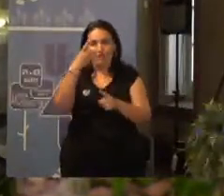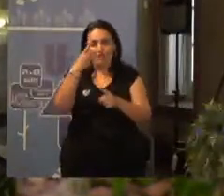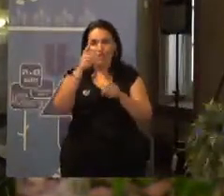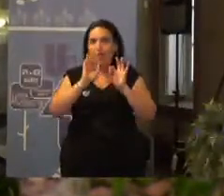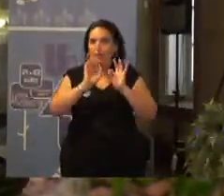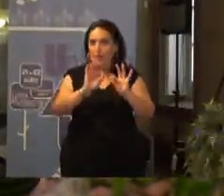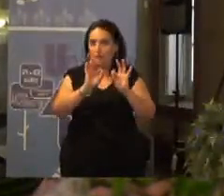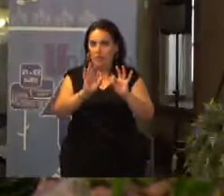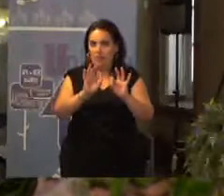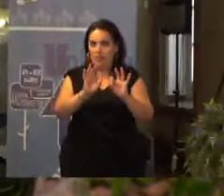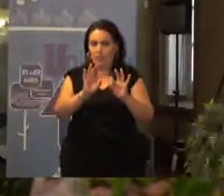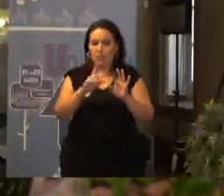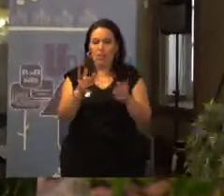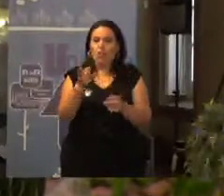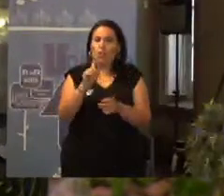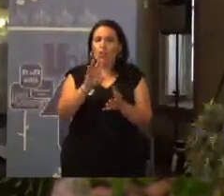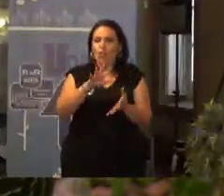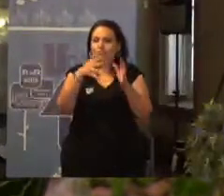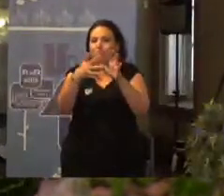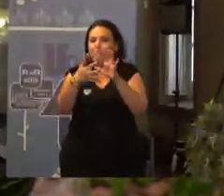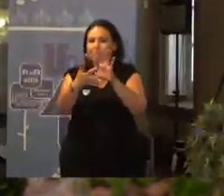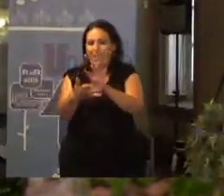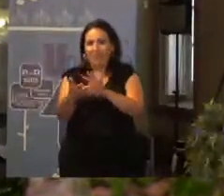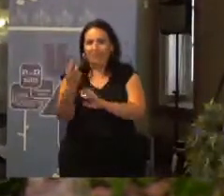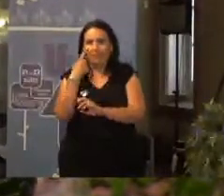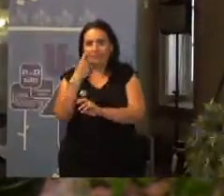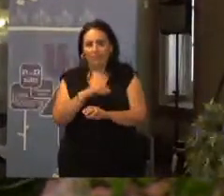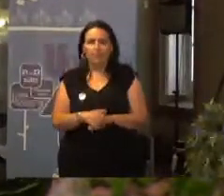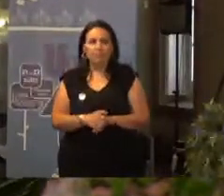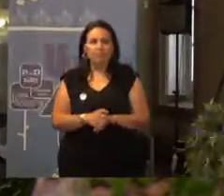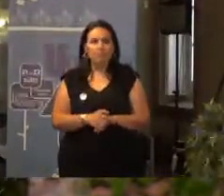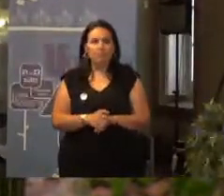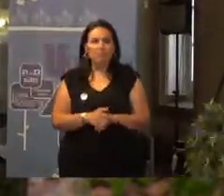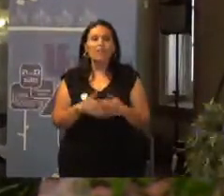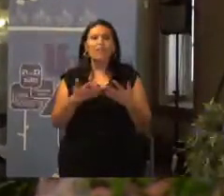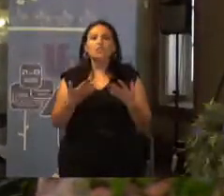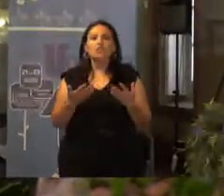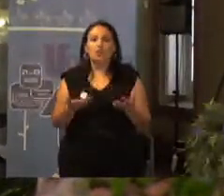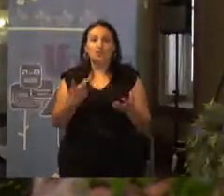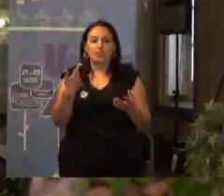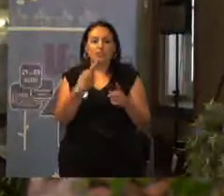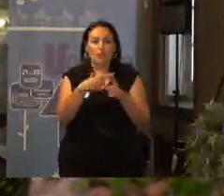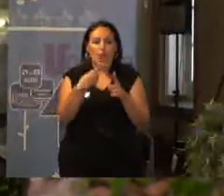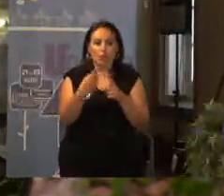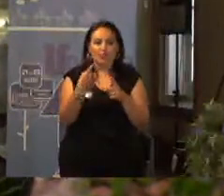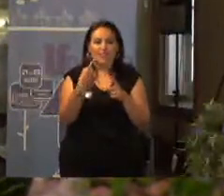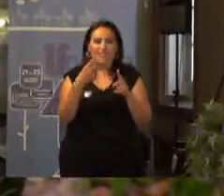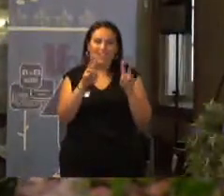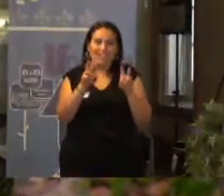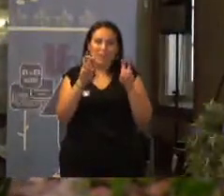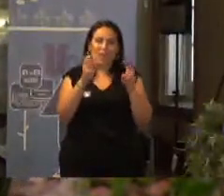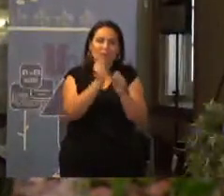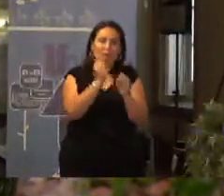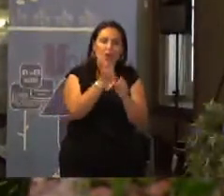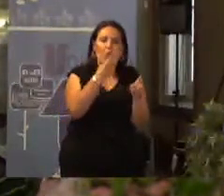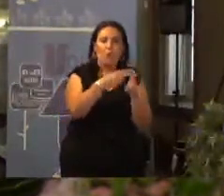nunha representación incondicional. Sobre todos estes vericuetos do traballo político e